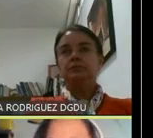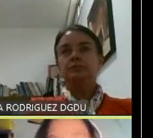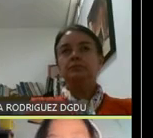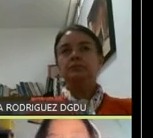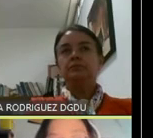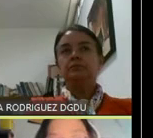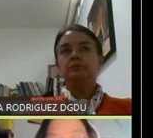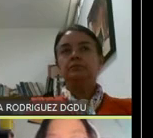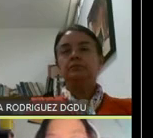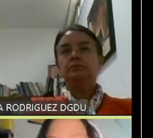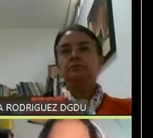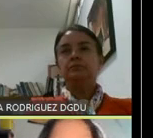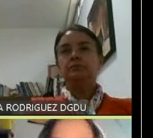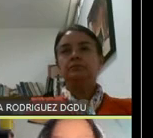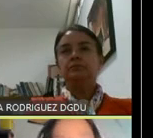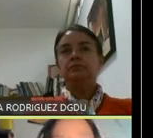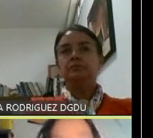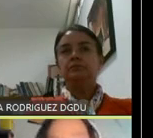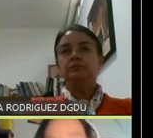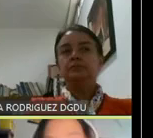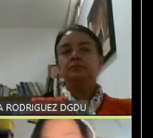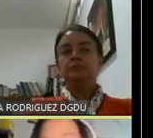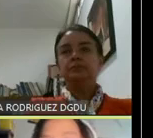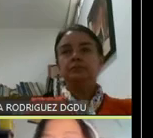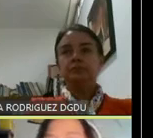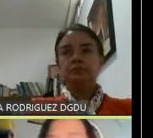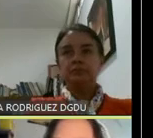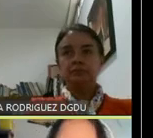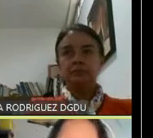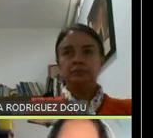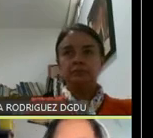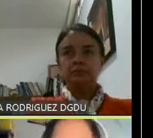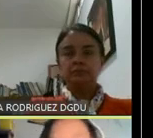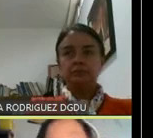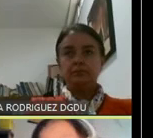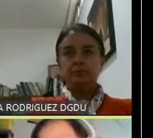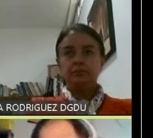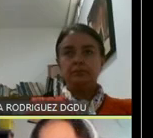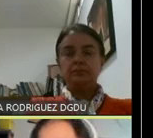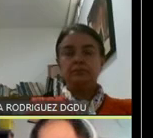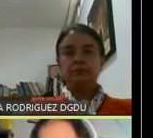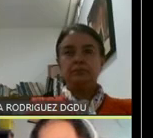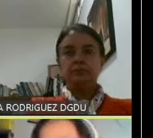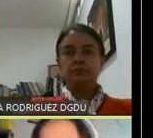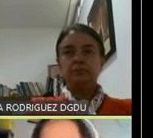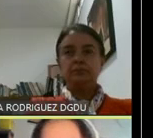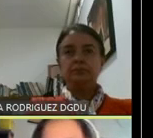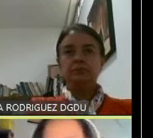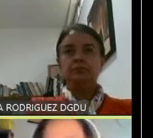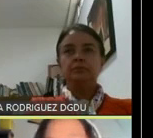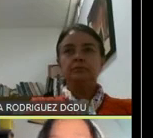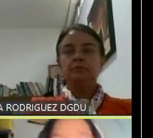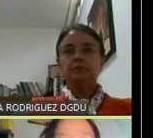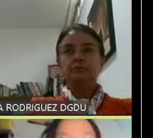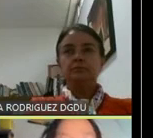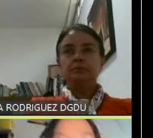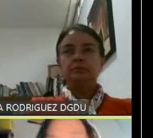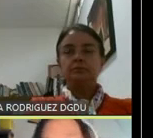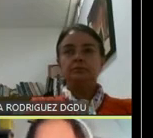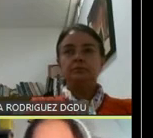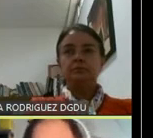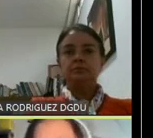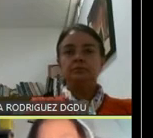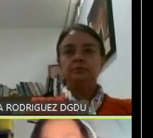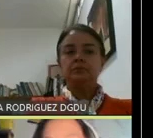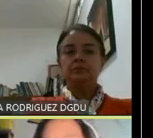colágeno. Los síntomas que pueden tener en esta etapa es que, dependiendo del grado de lesión, es que haya un